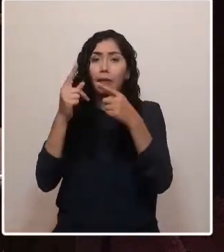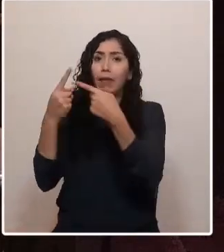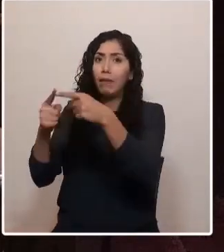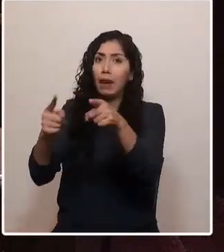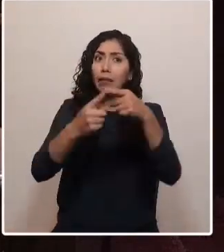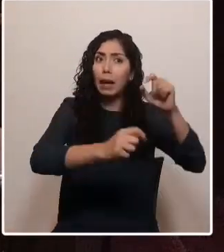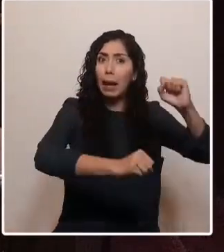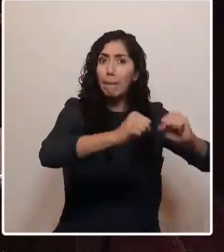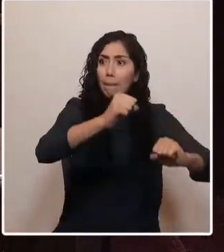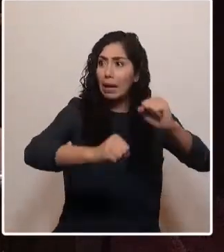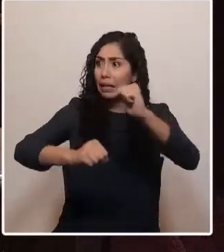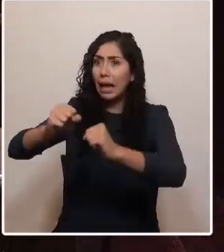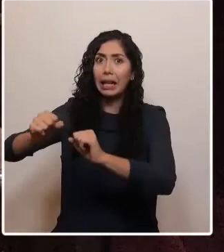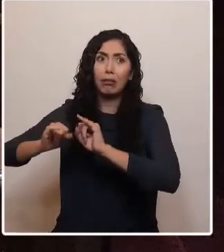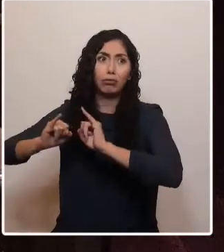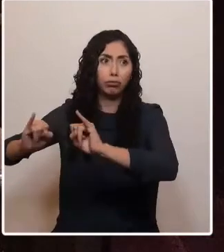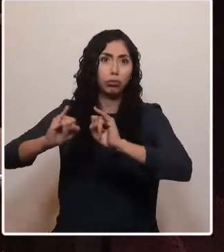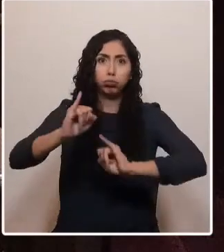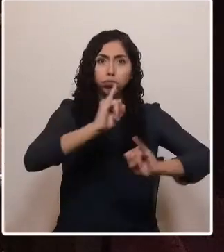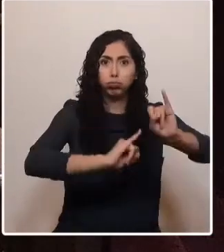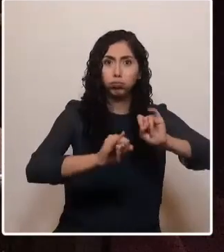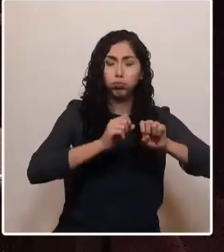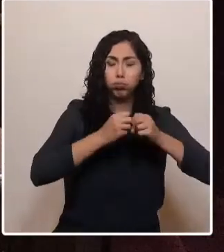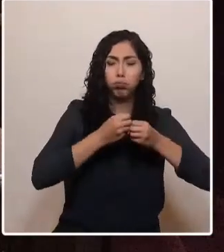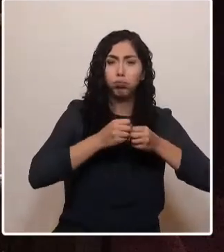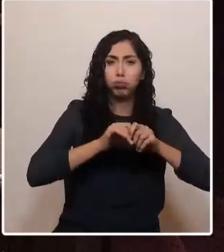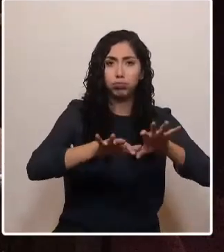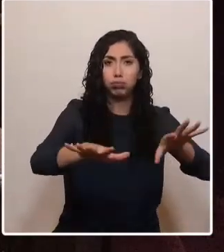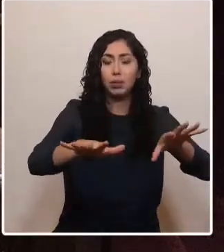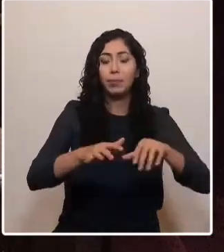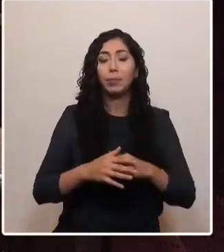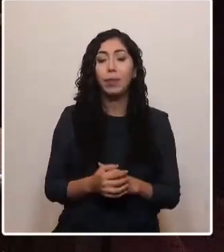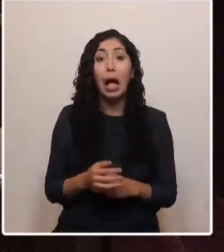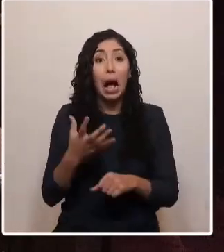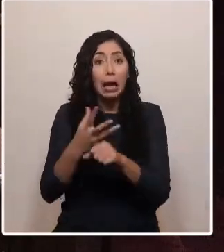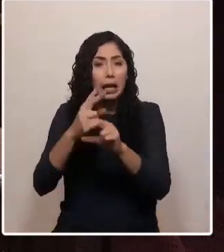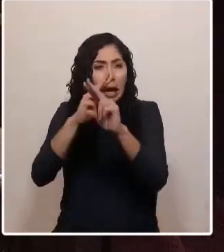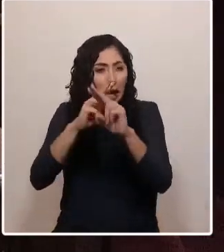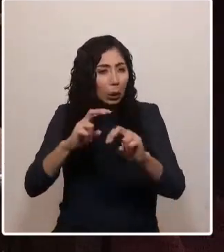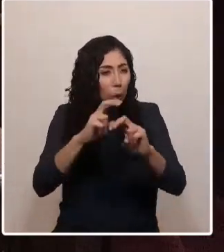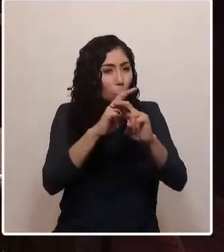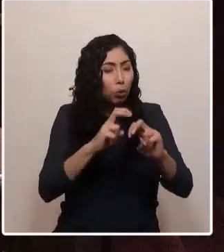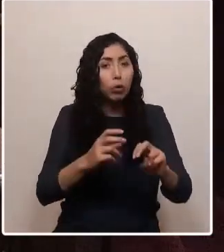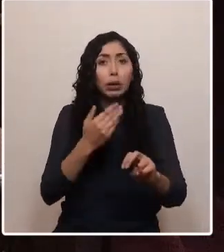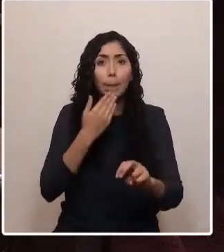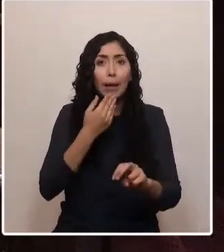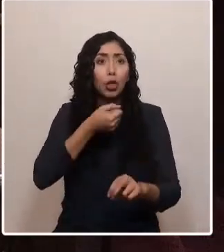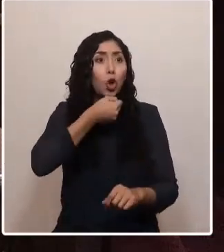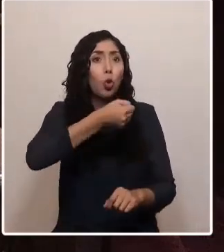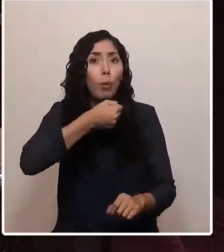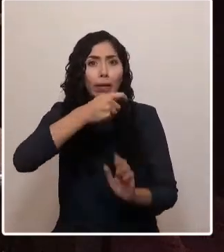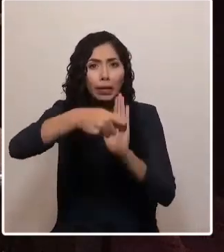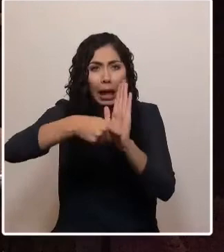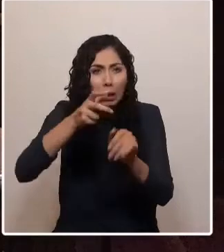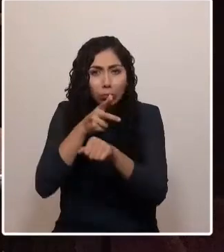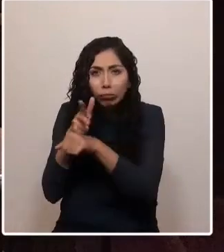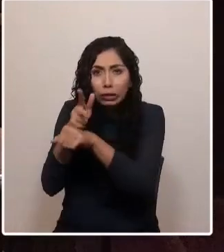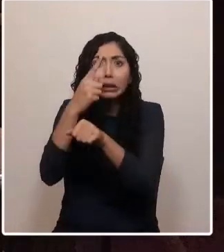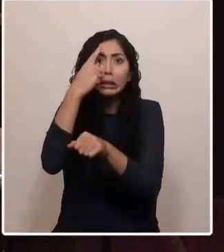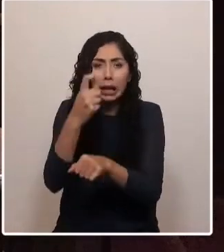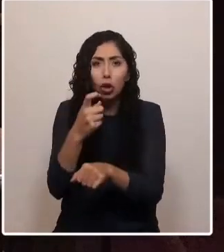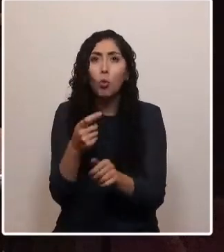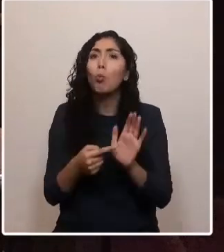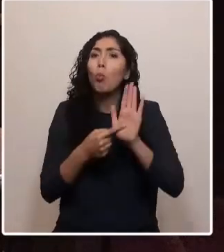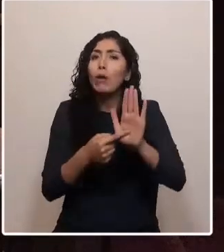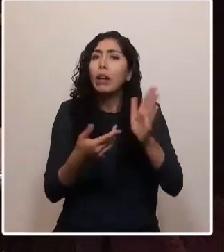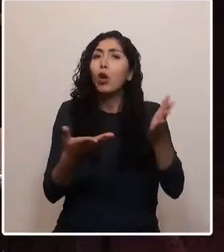a la distribución de datos. Existen variados estudios que han derivado también en documentales serios que dan cuenta de cómo se ha manipulado la información